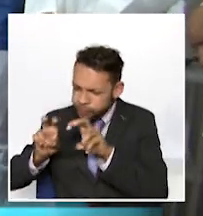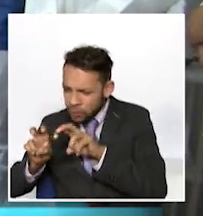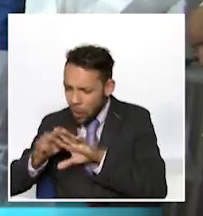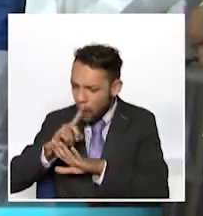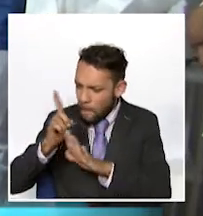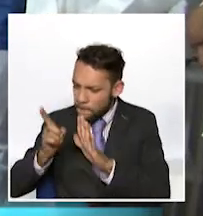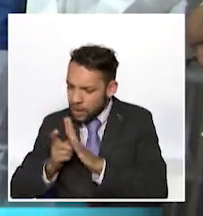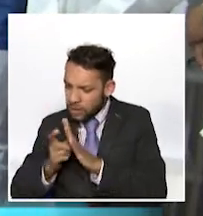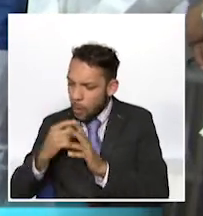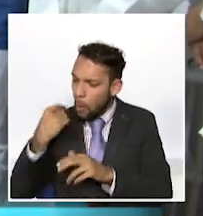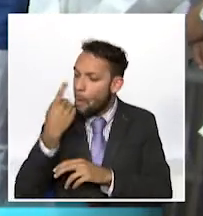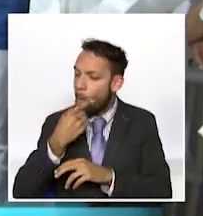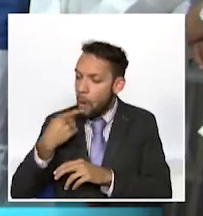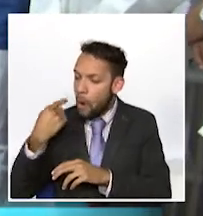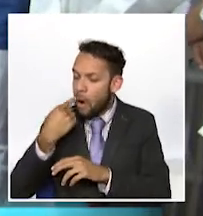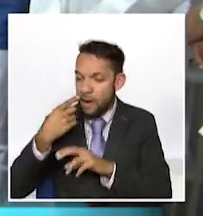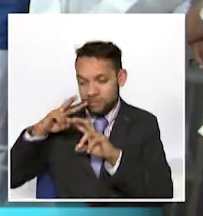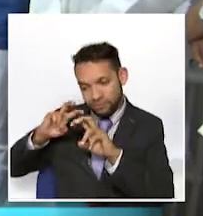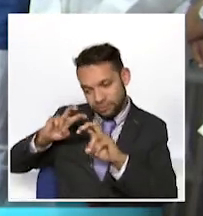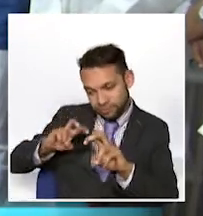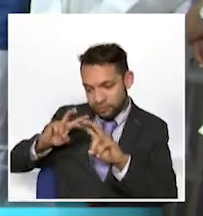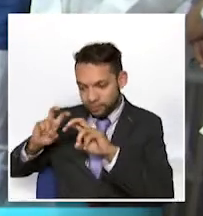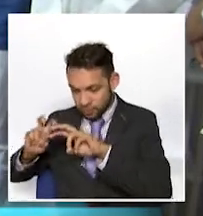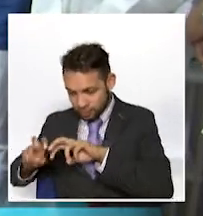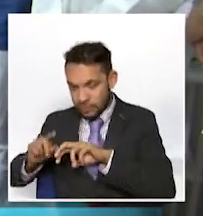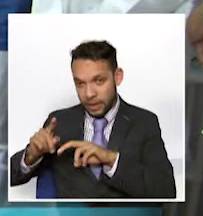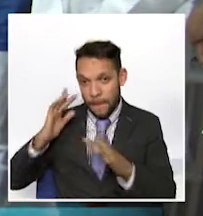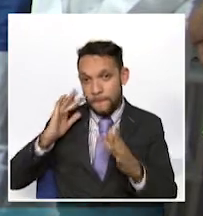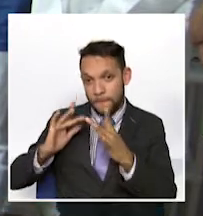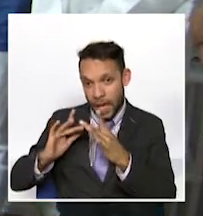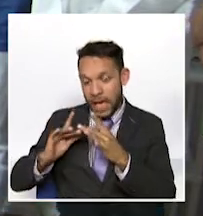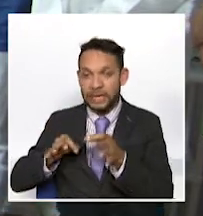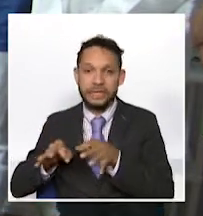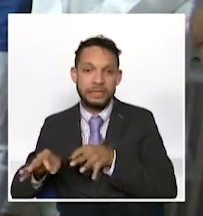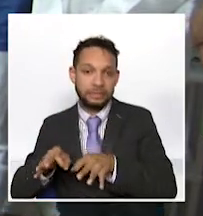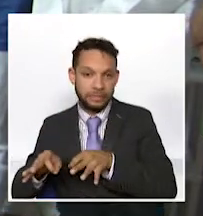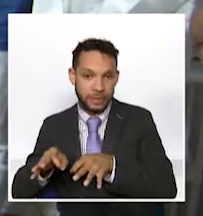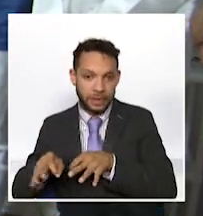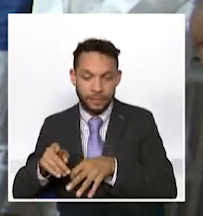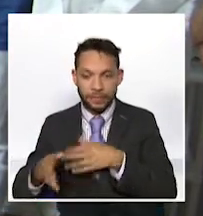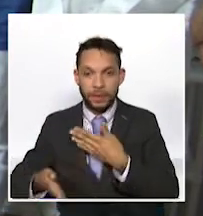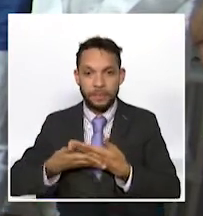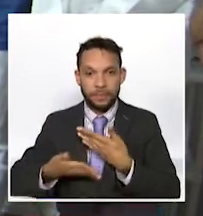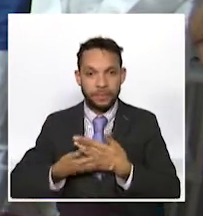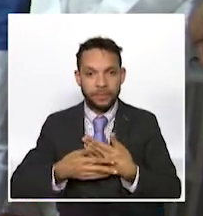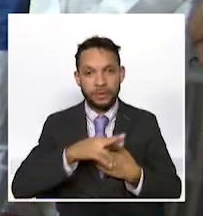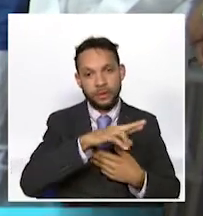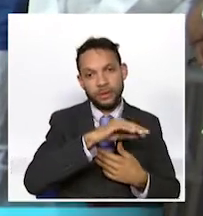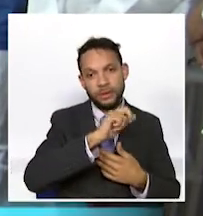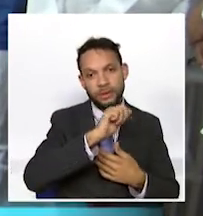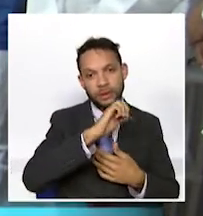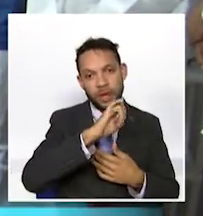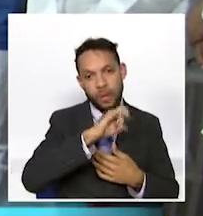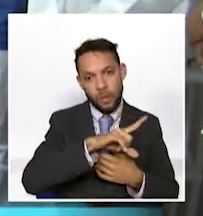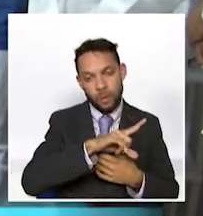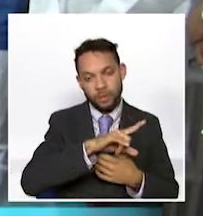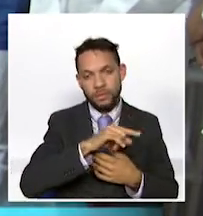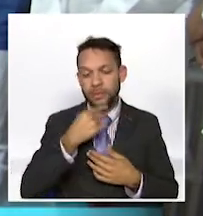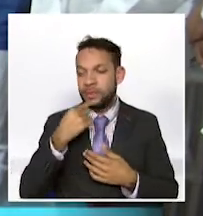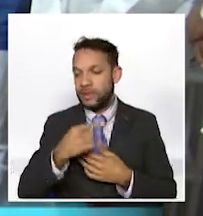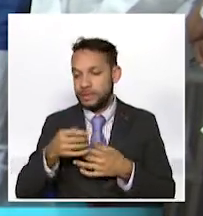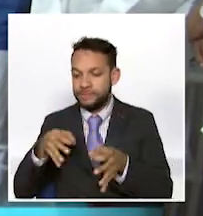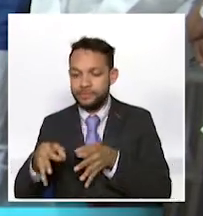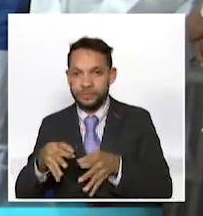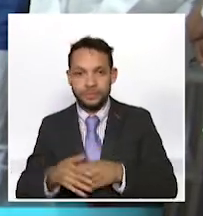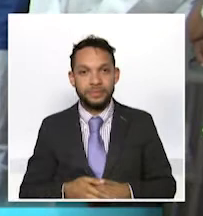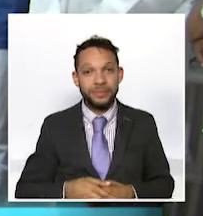fin, porque también tiene relación, como ya lo explicaba. Y pasa a donde Raúl Andrés Londoño. Bueno, buenos días